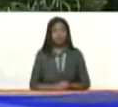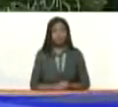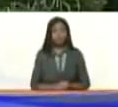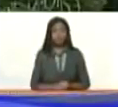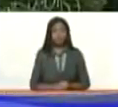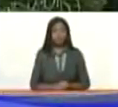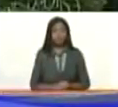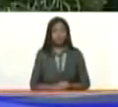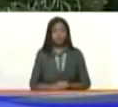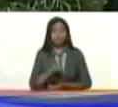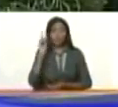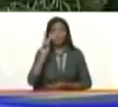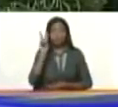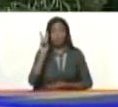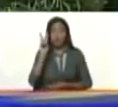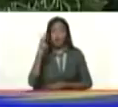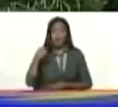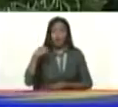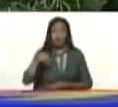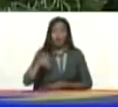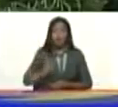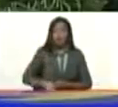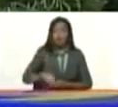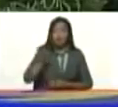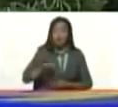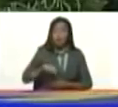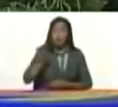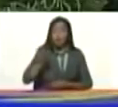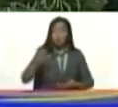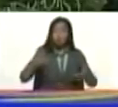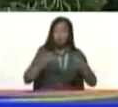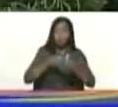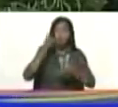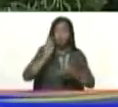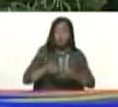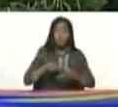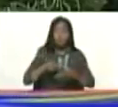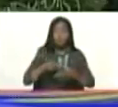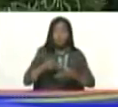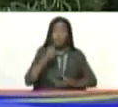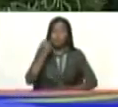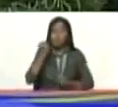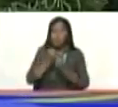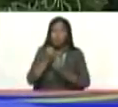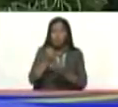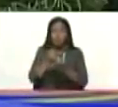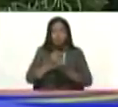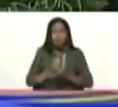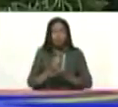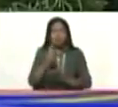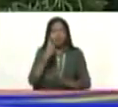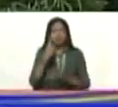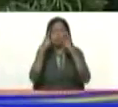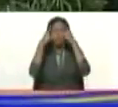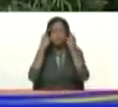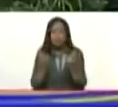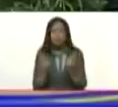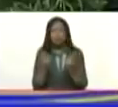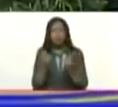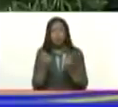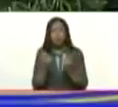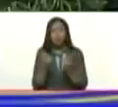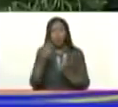En Venezuela hay una importante delegación de colaboradores, de expertos, de asesores